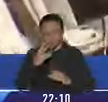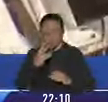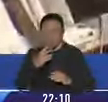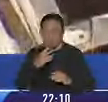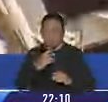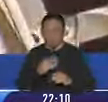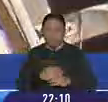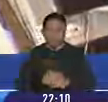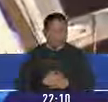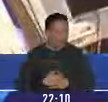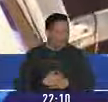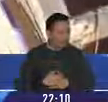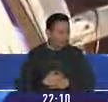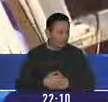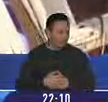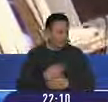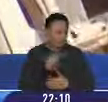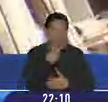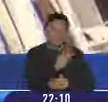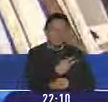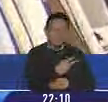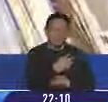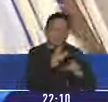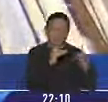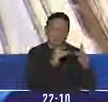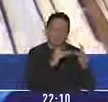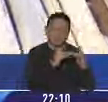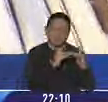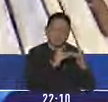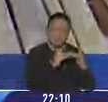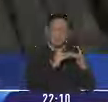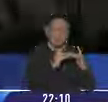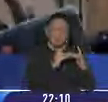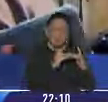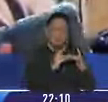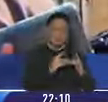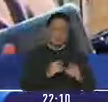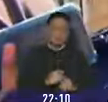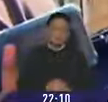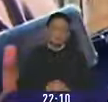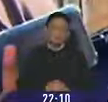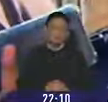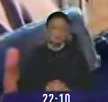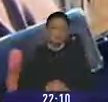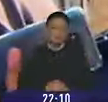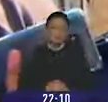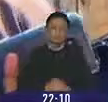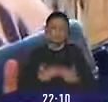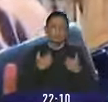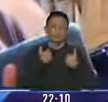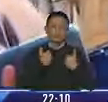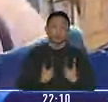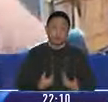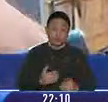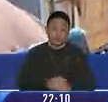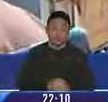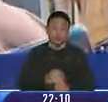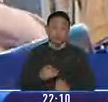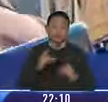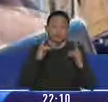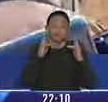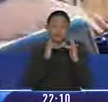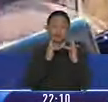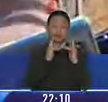nada parecía diferente hasta que ingresó en la habitación. Fueron los cadáveres se encontraban ubicados en la